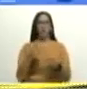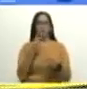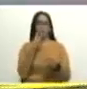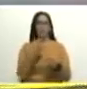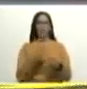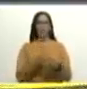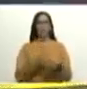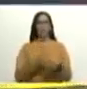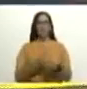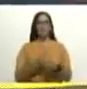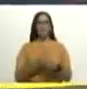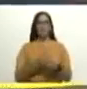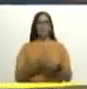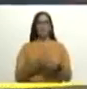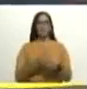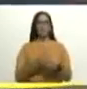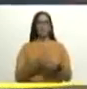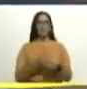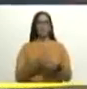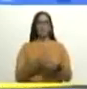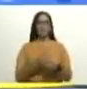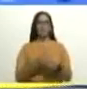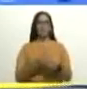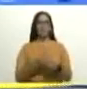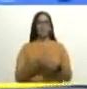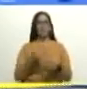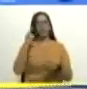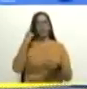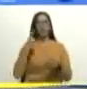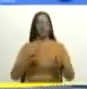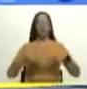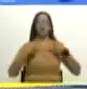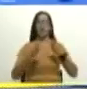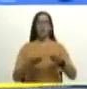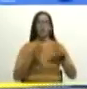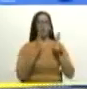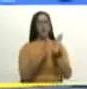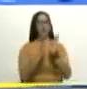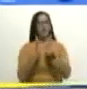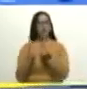visualizar, creo que llegó el momento de darnos una nueva organización